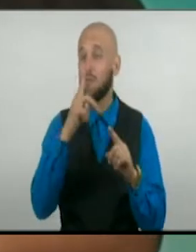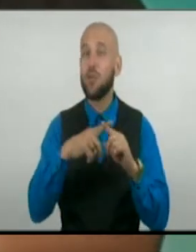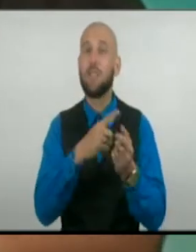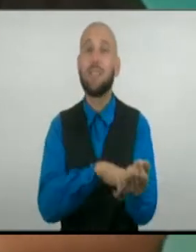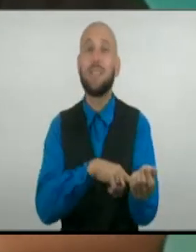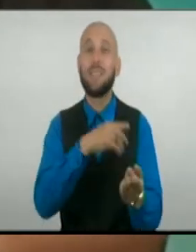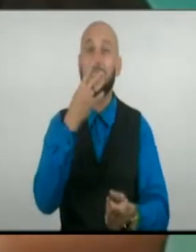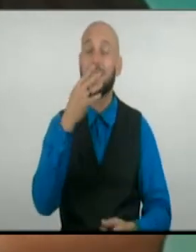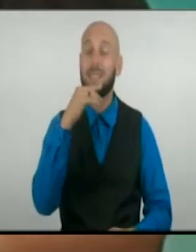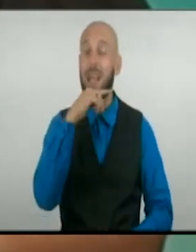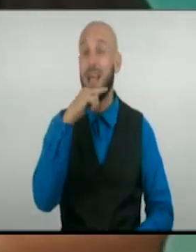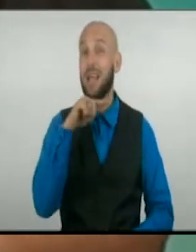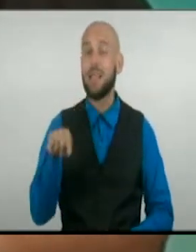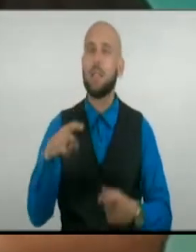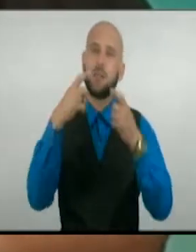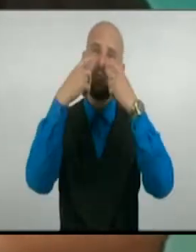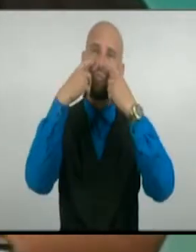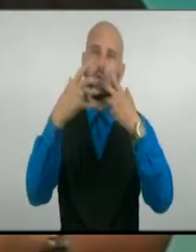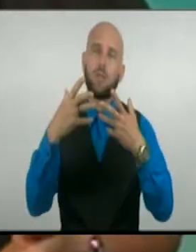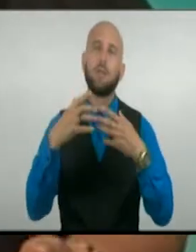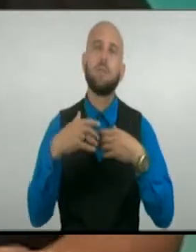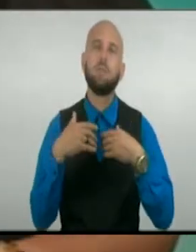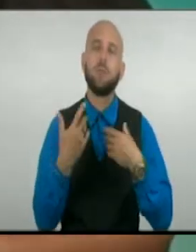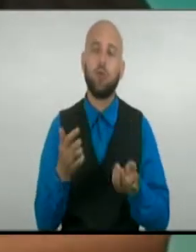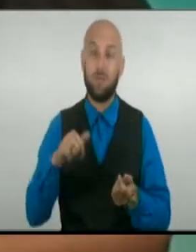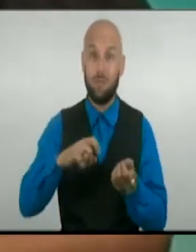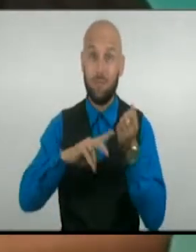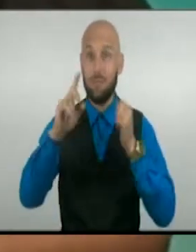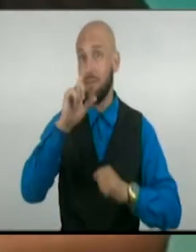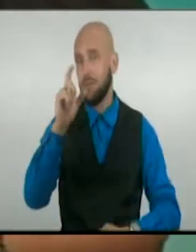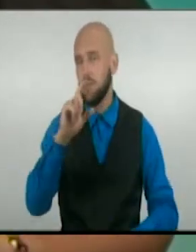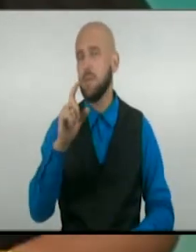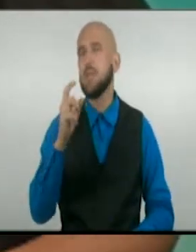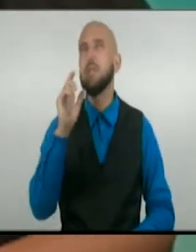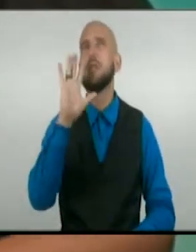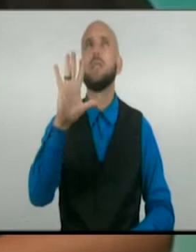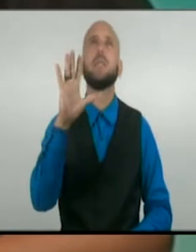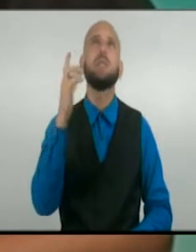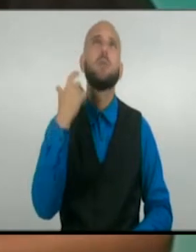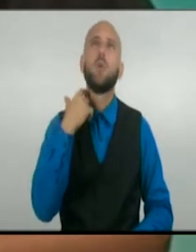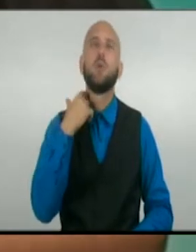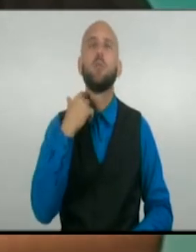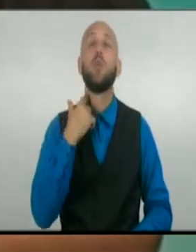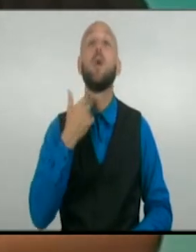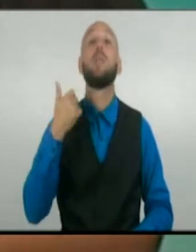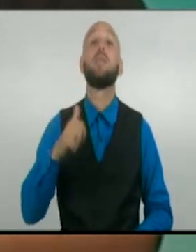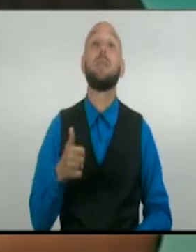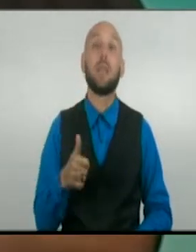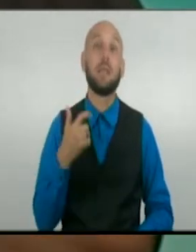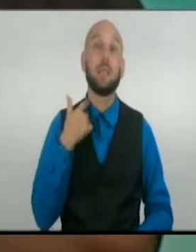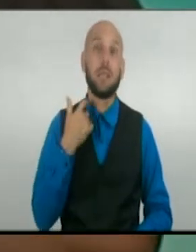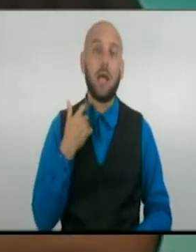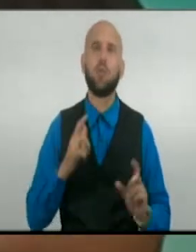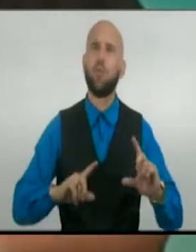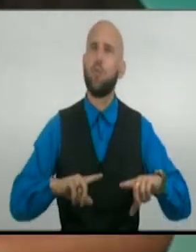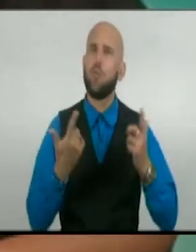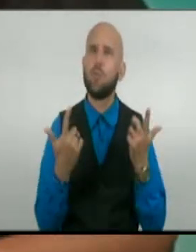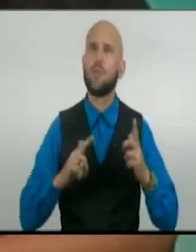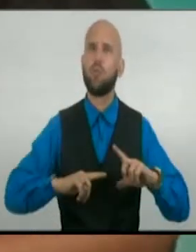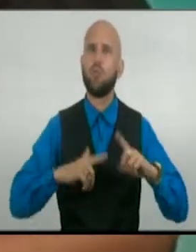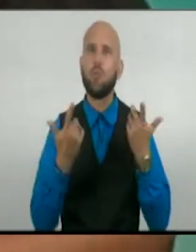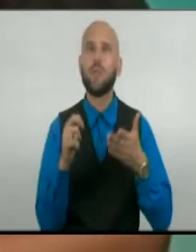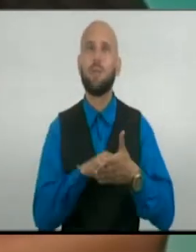pública y camagüey durante una década ha venido cumpliendo con todos los planes que se ha propuesto